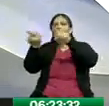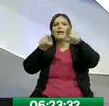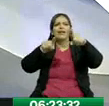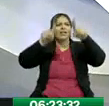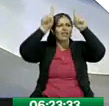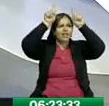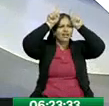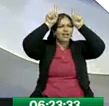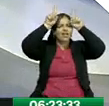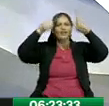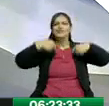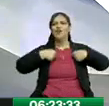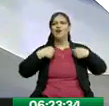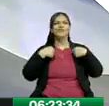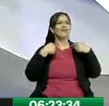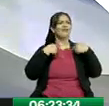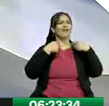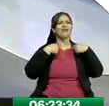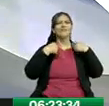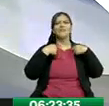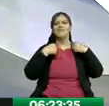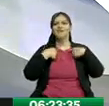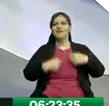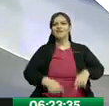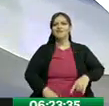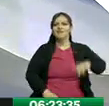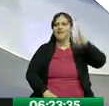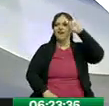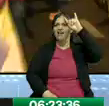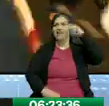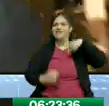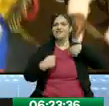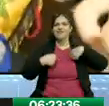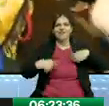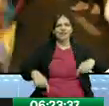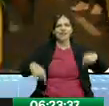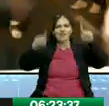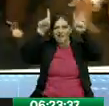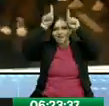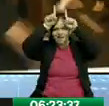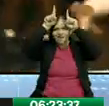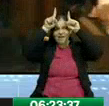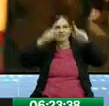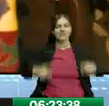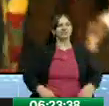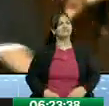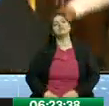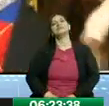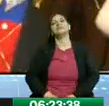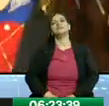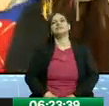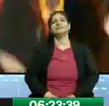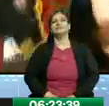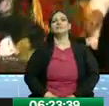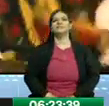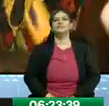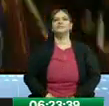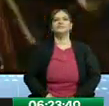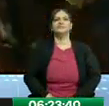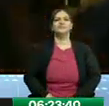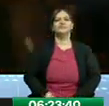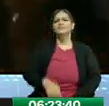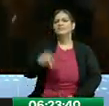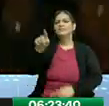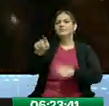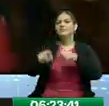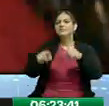me nota, dijo por acá. Claro, ¿cómo dice usted? Doble, son cachudos aventajados. Cachudos aventajados, cachudos con llamas. Se